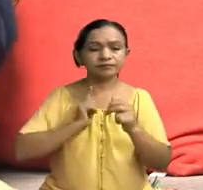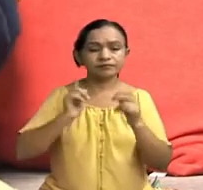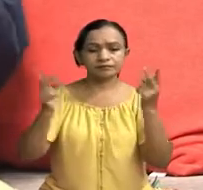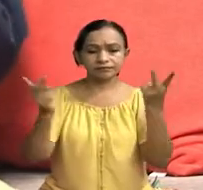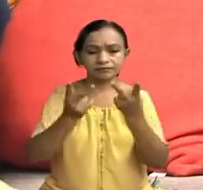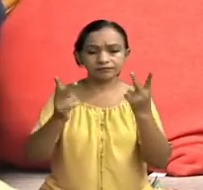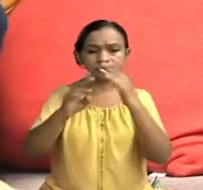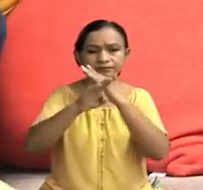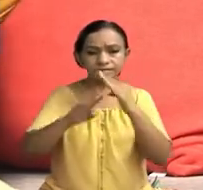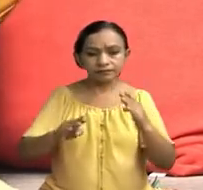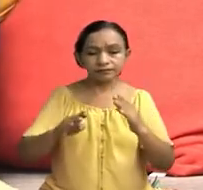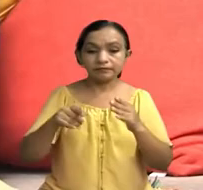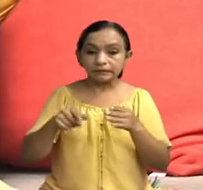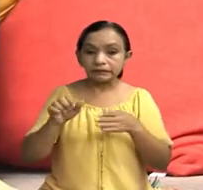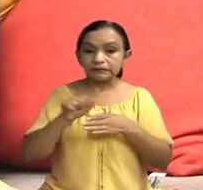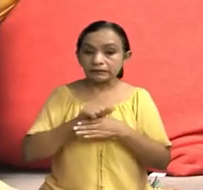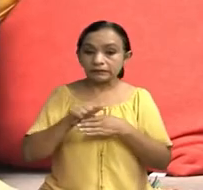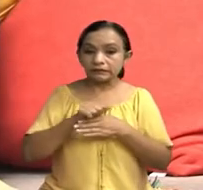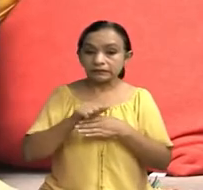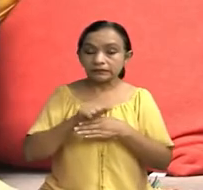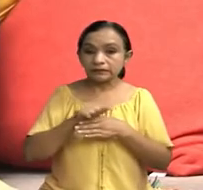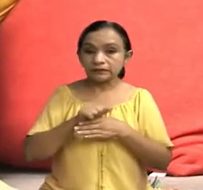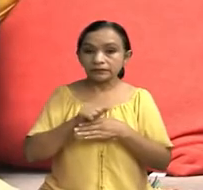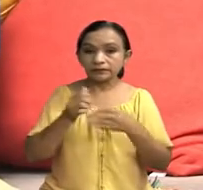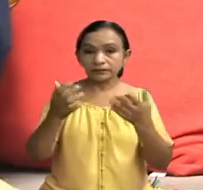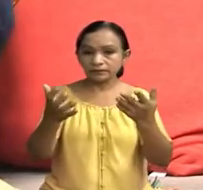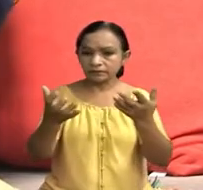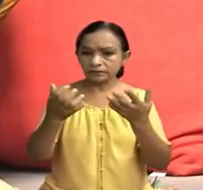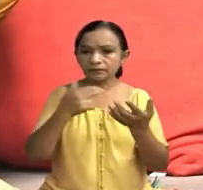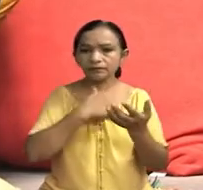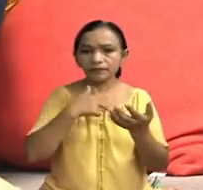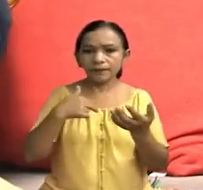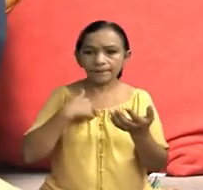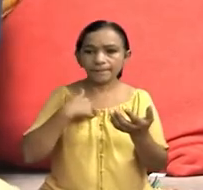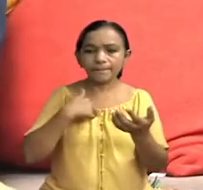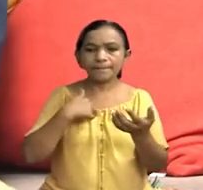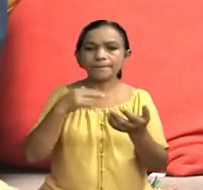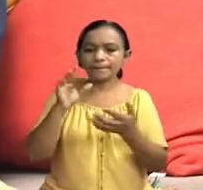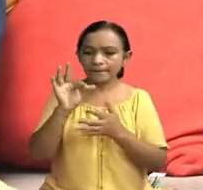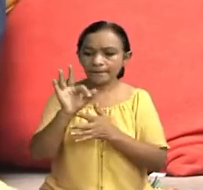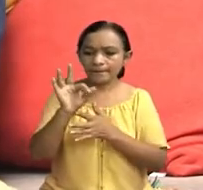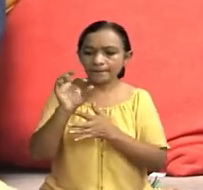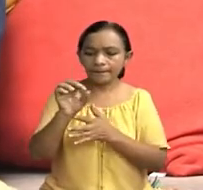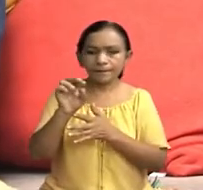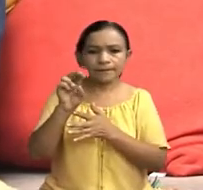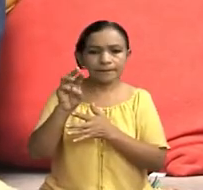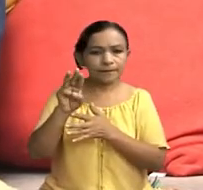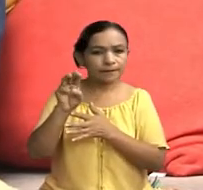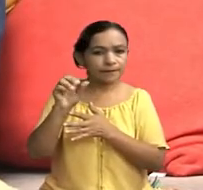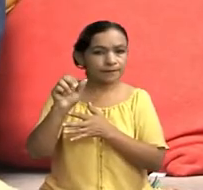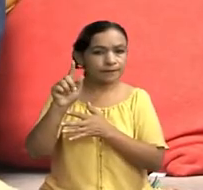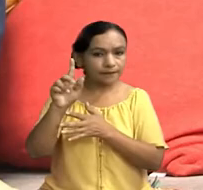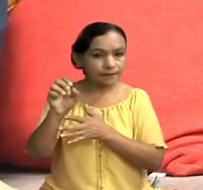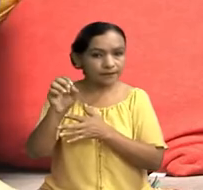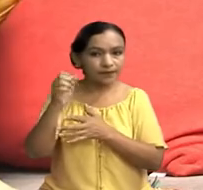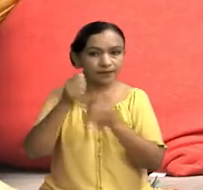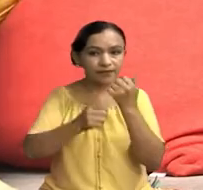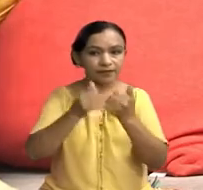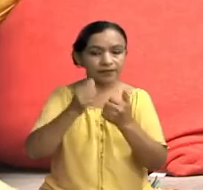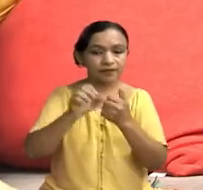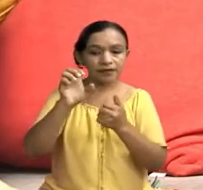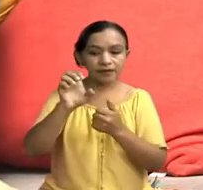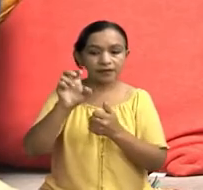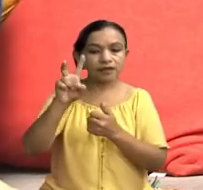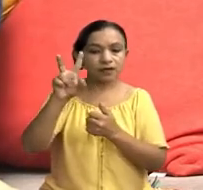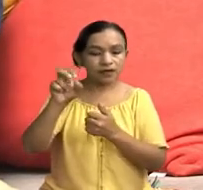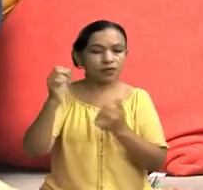igualmente tenemos que irnos preparando porque querrán imponernos formatos digamos, de inestabilidad como se lo plantearon a Evo en las